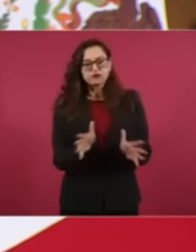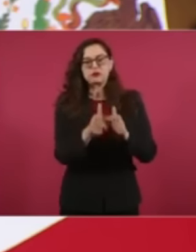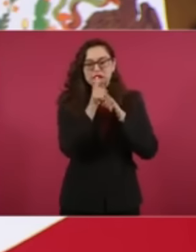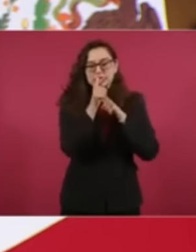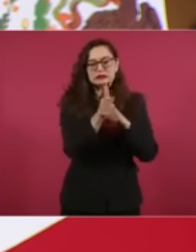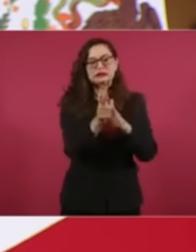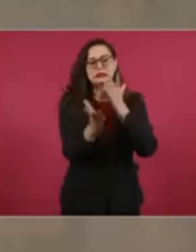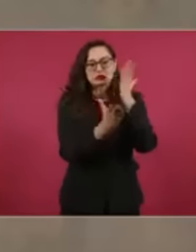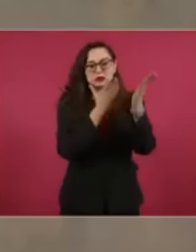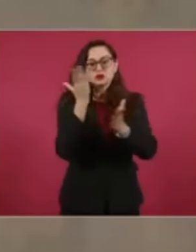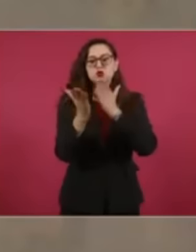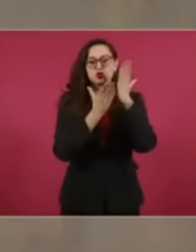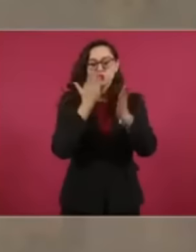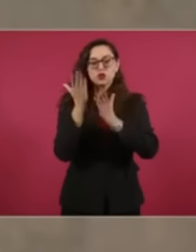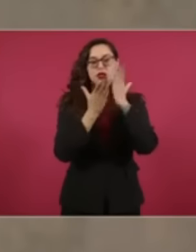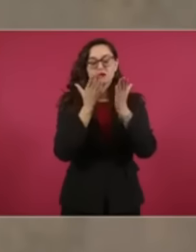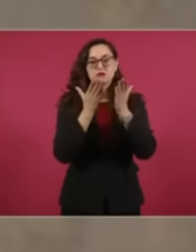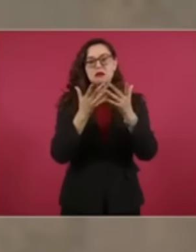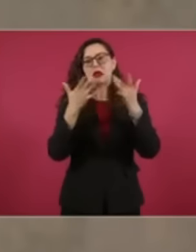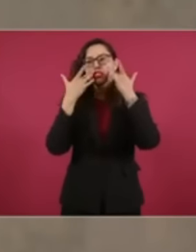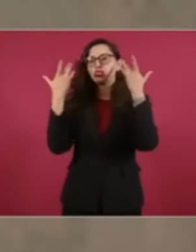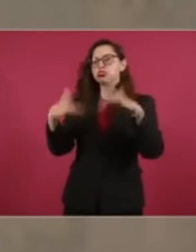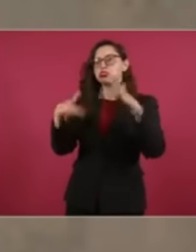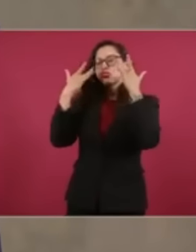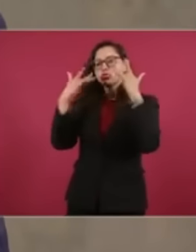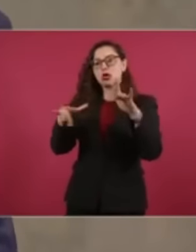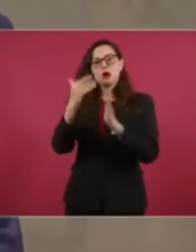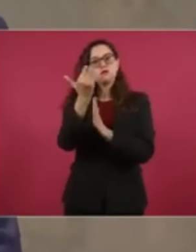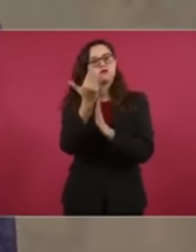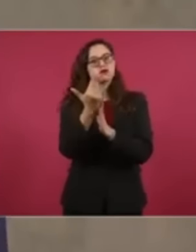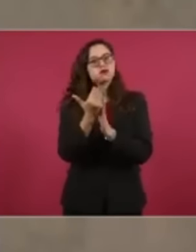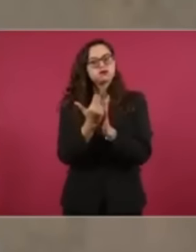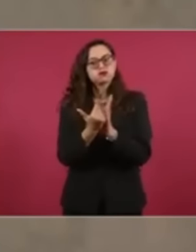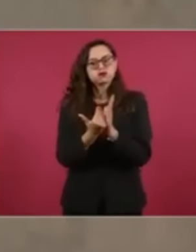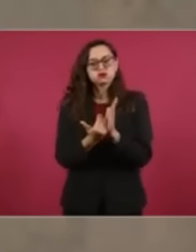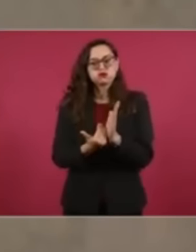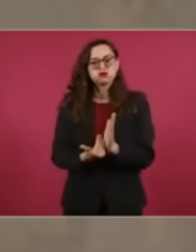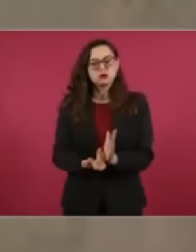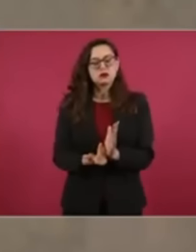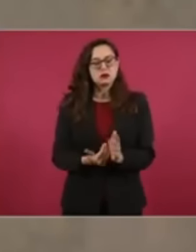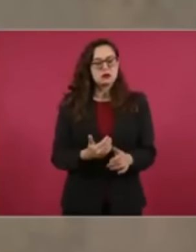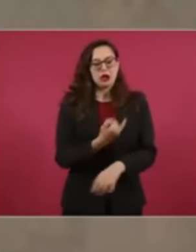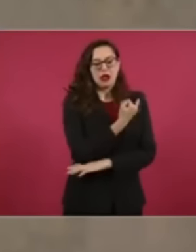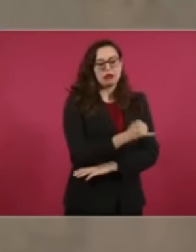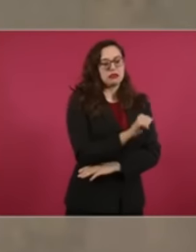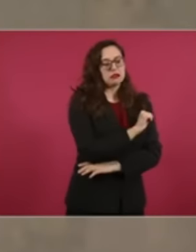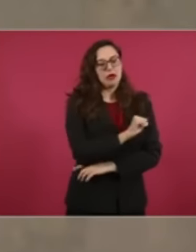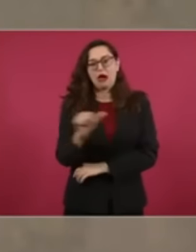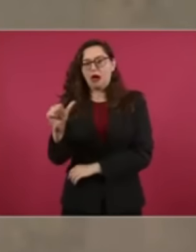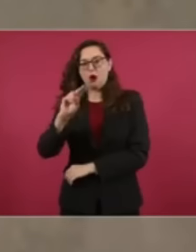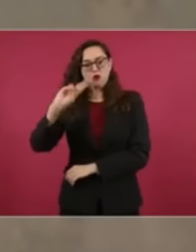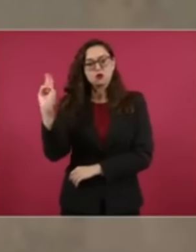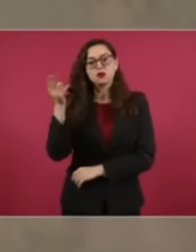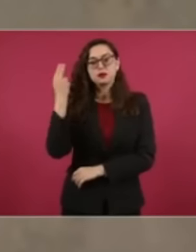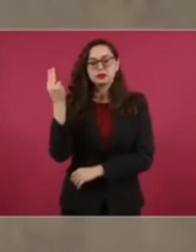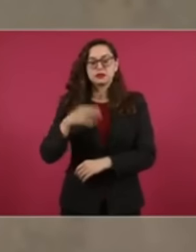considerablemente el abandono escolar en todos los niveles educativos. En el